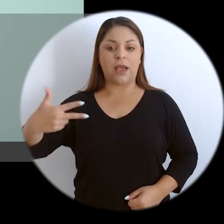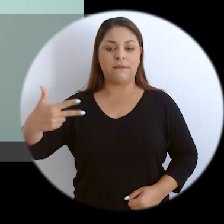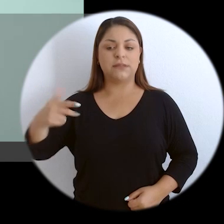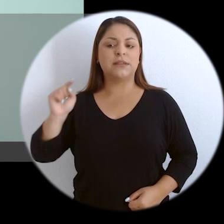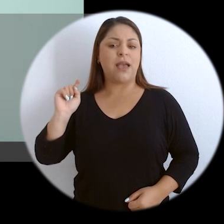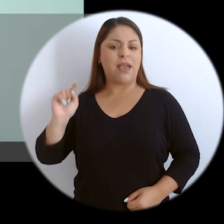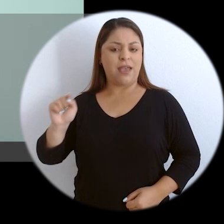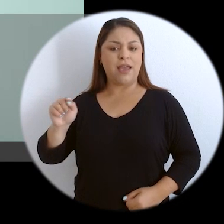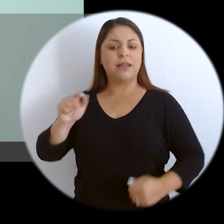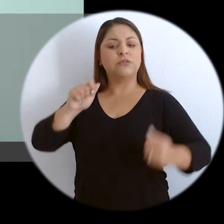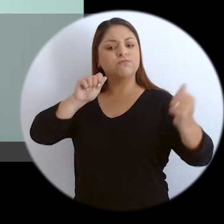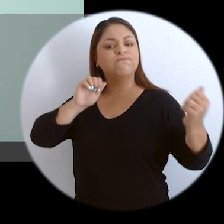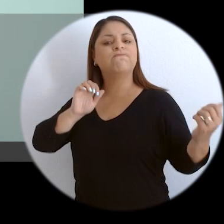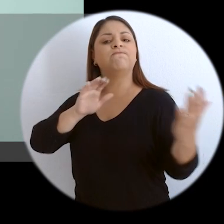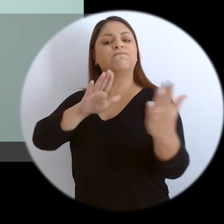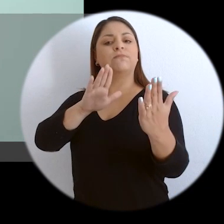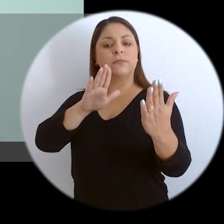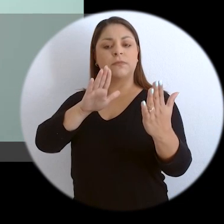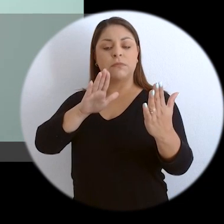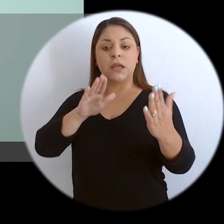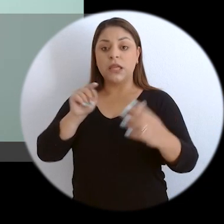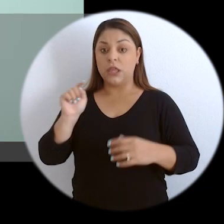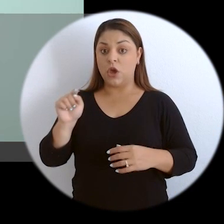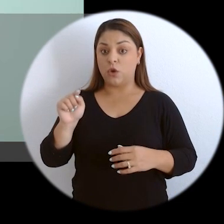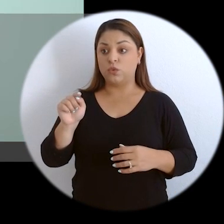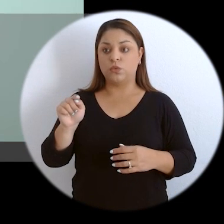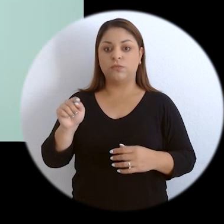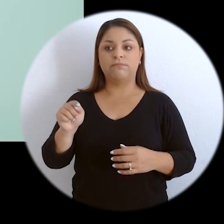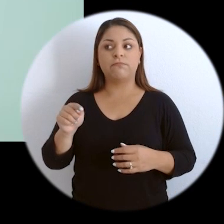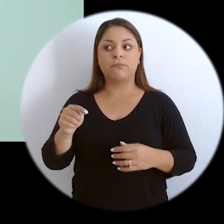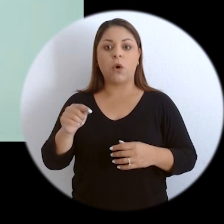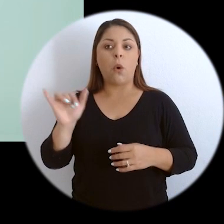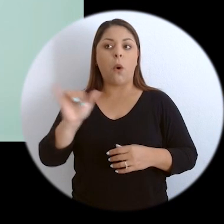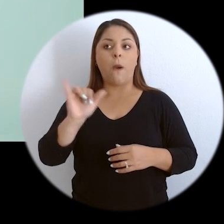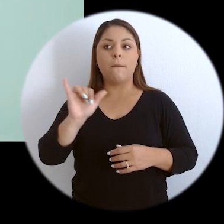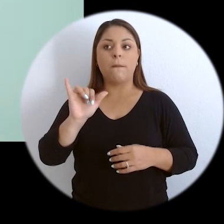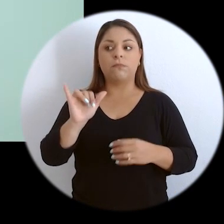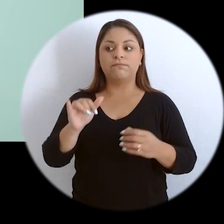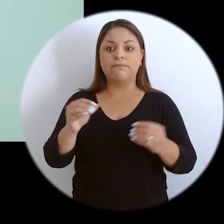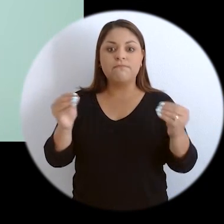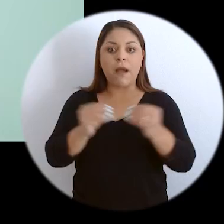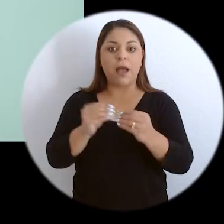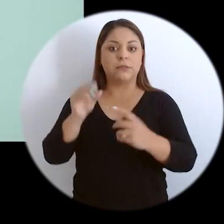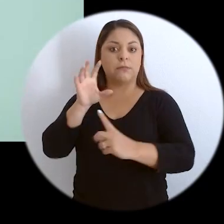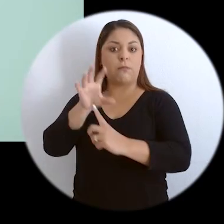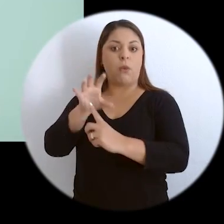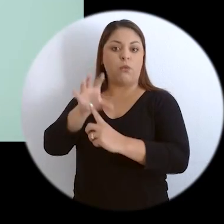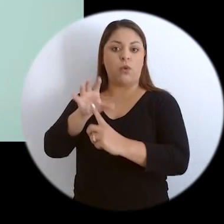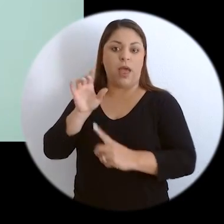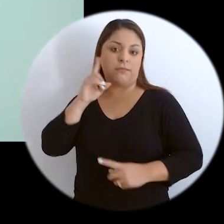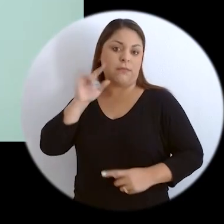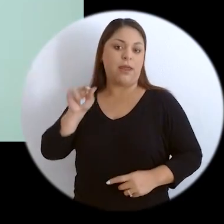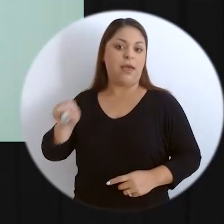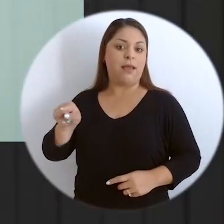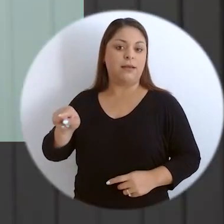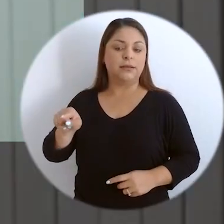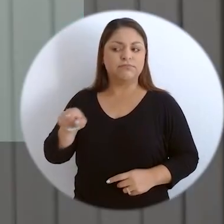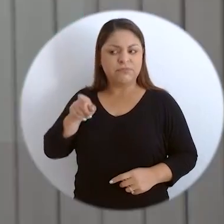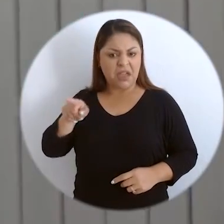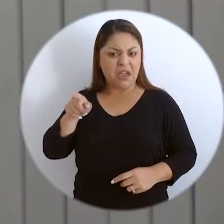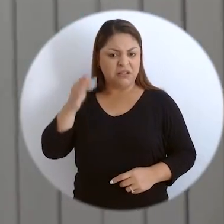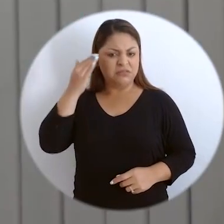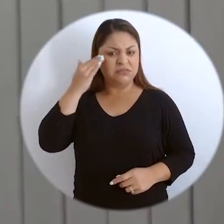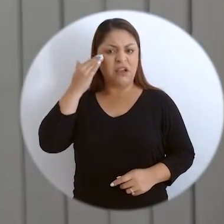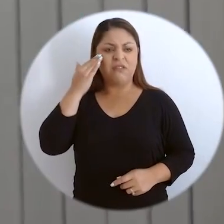determinará. Y un tema que me parece que ha sido positivo, pero que también tiene algunos elementos negativos, es que